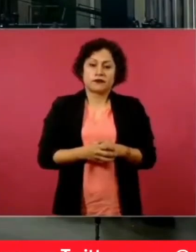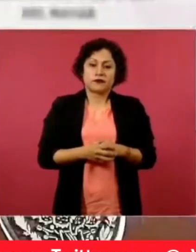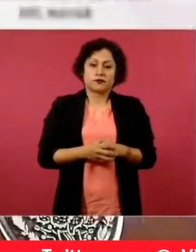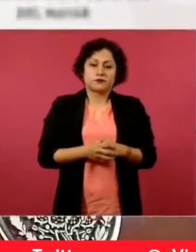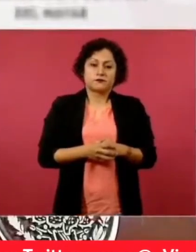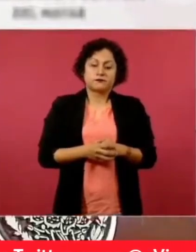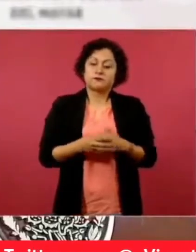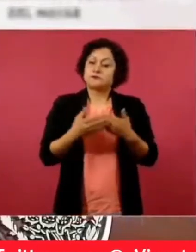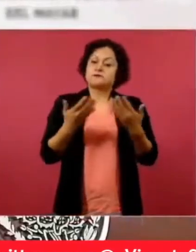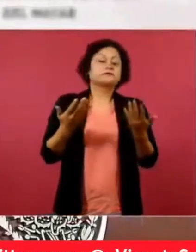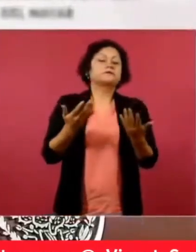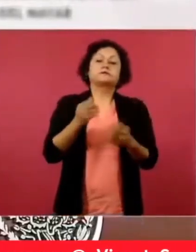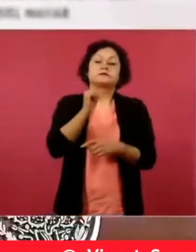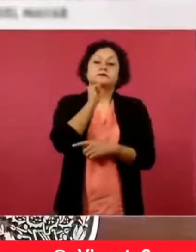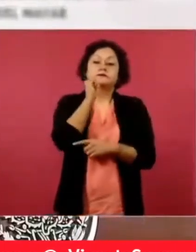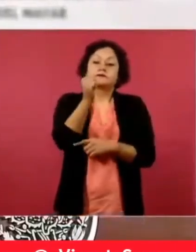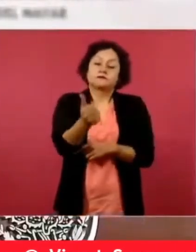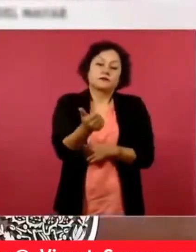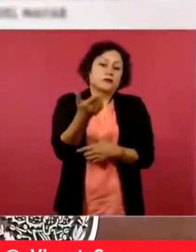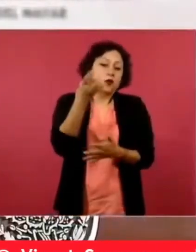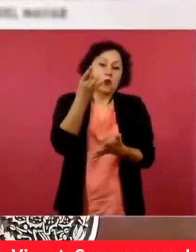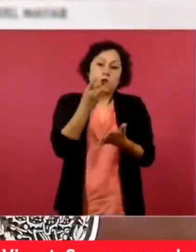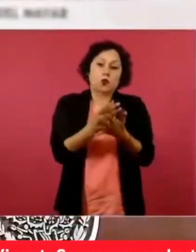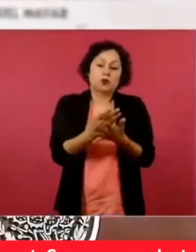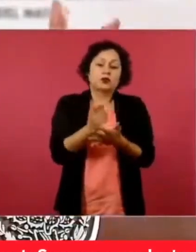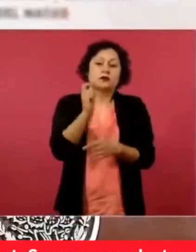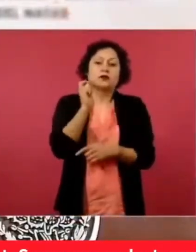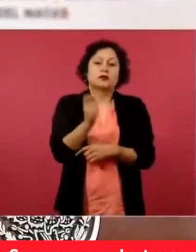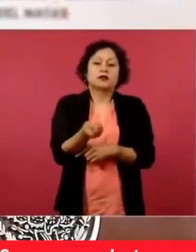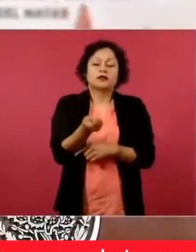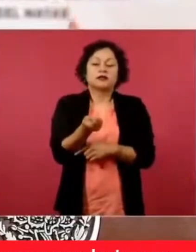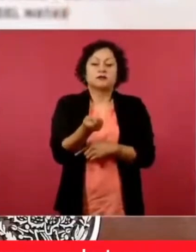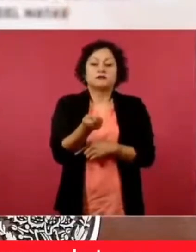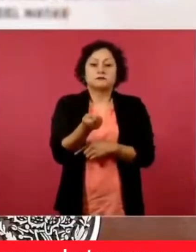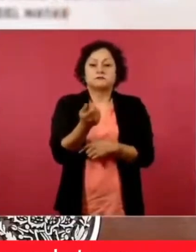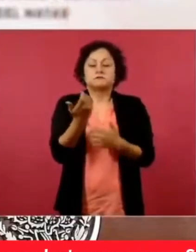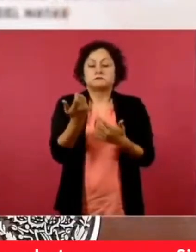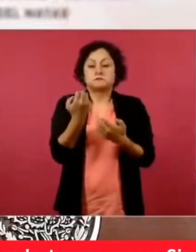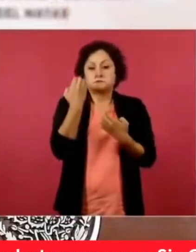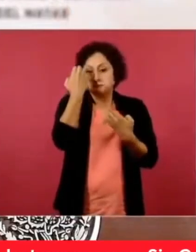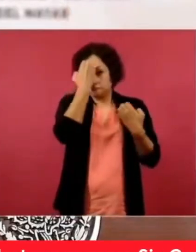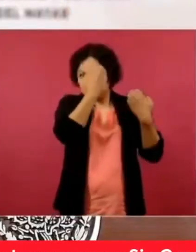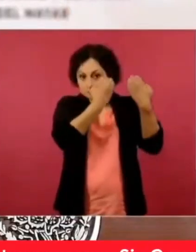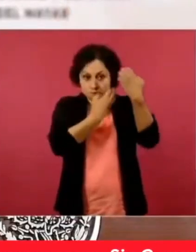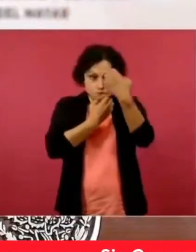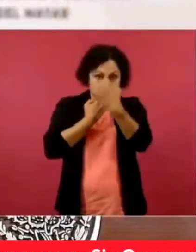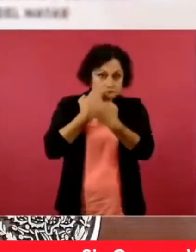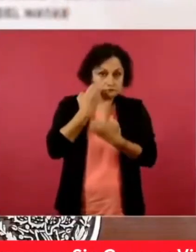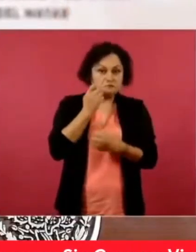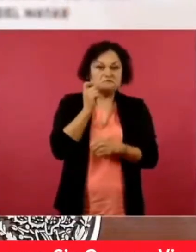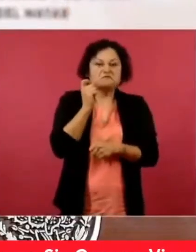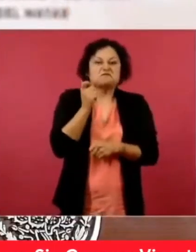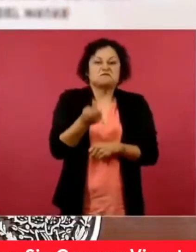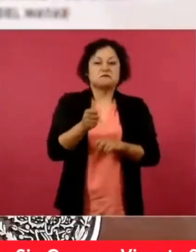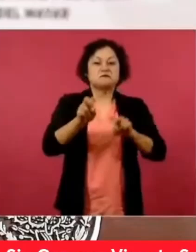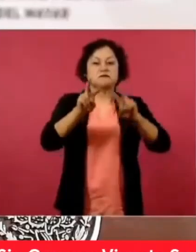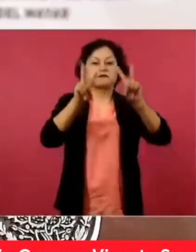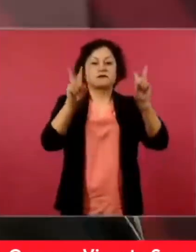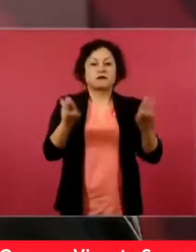analizar resultados de lo que fue la elección. Afortunadamente, pues, como ya